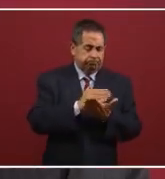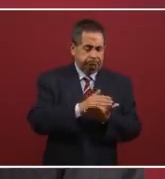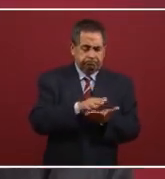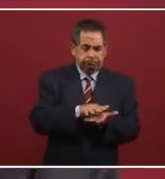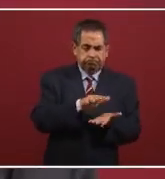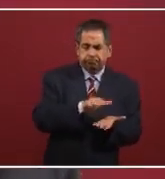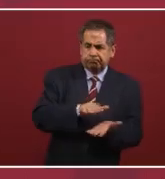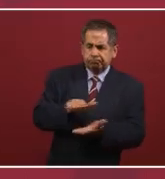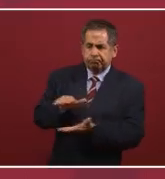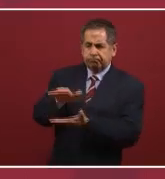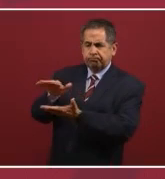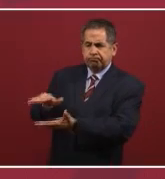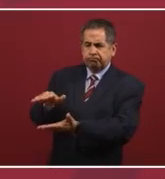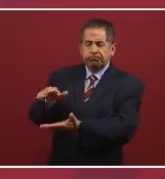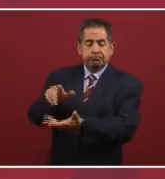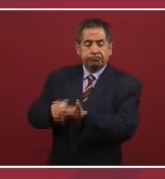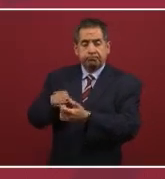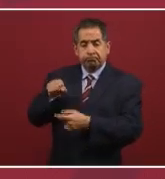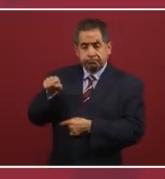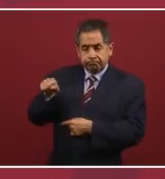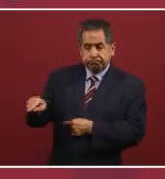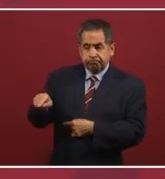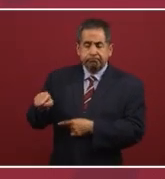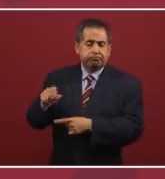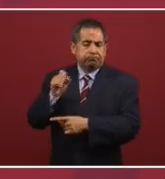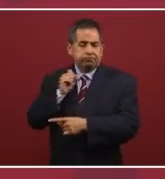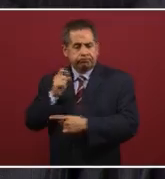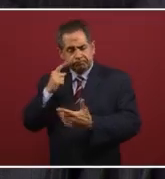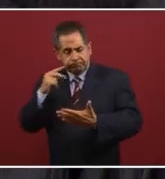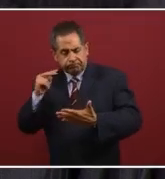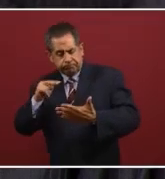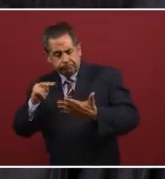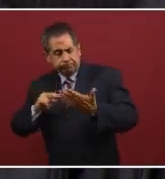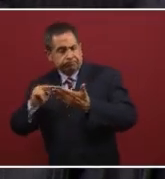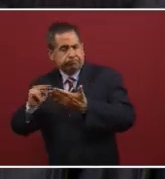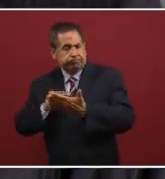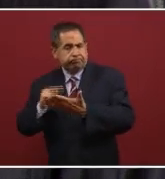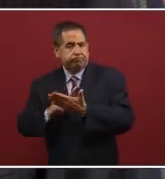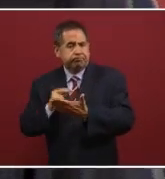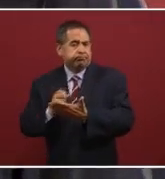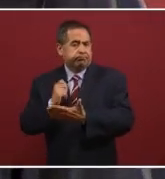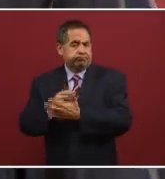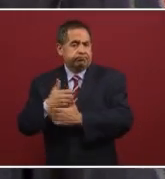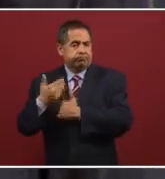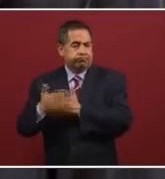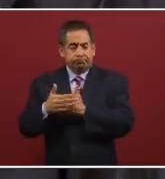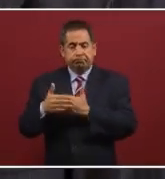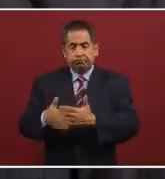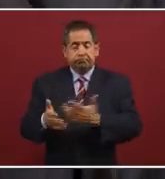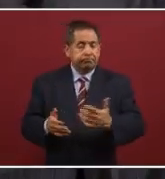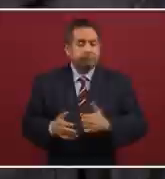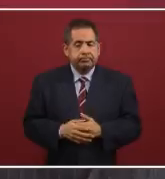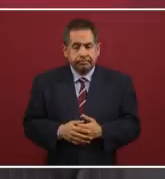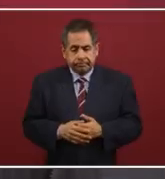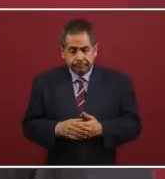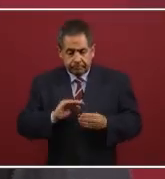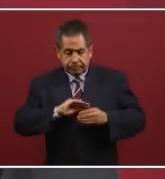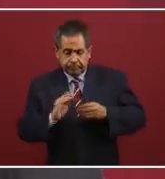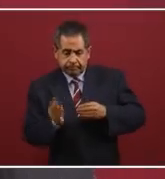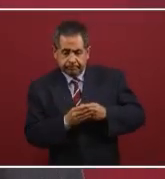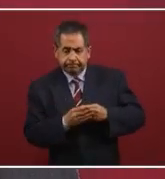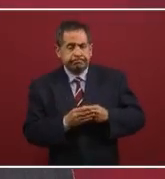el documento principal y los documentos